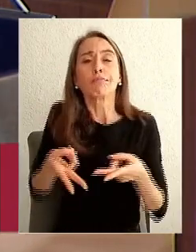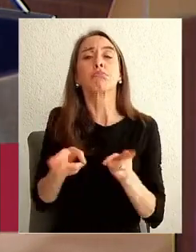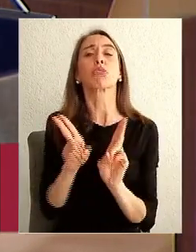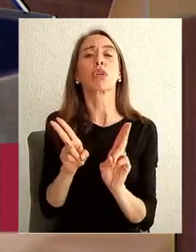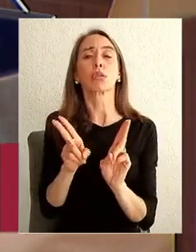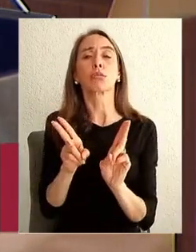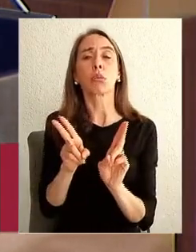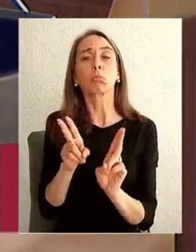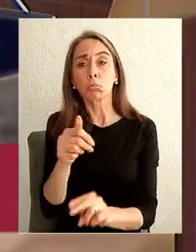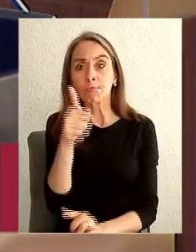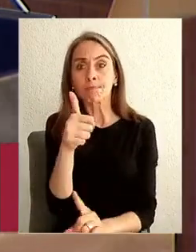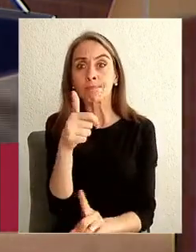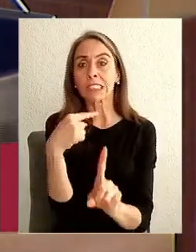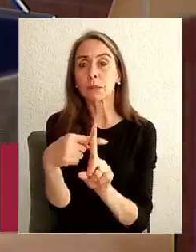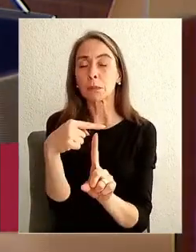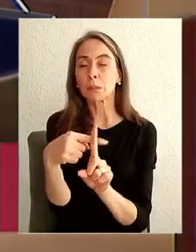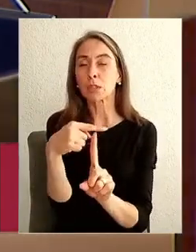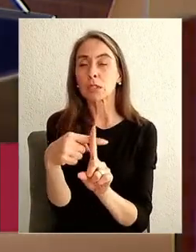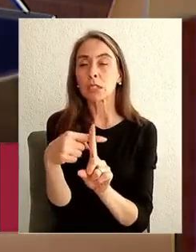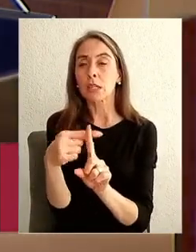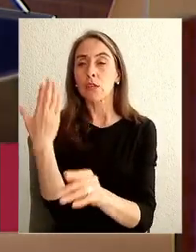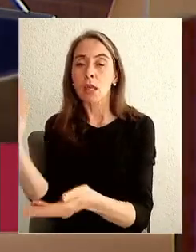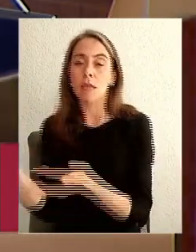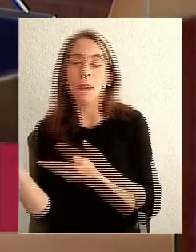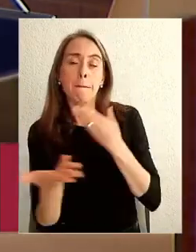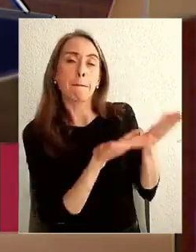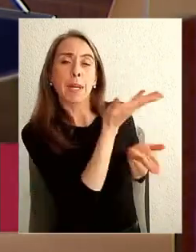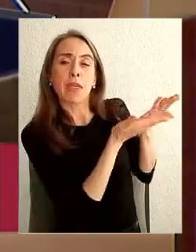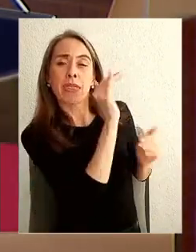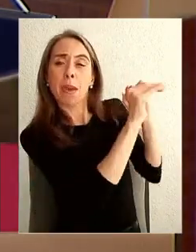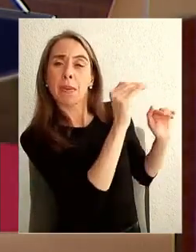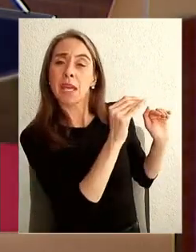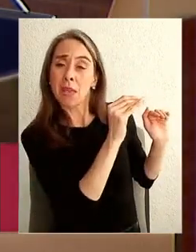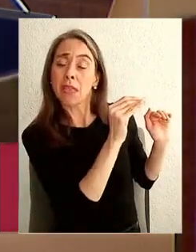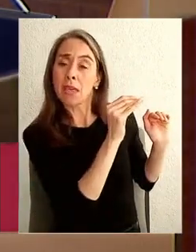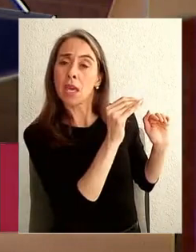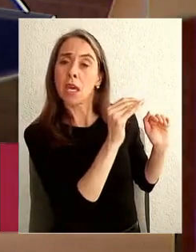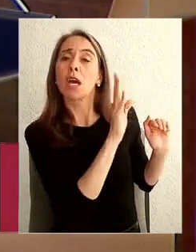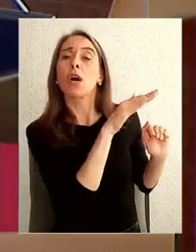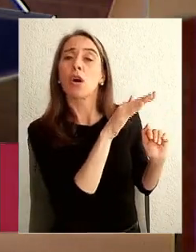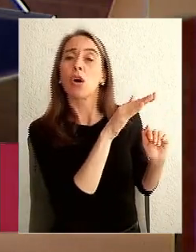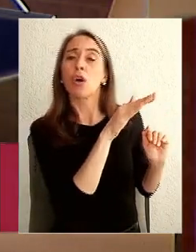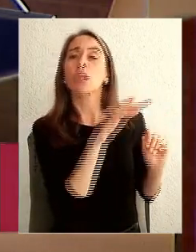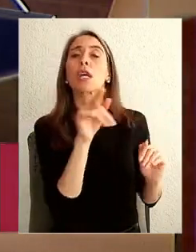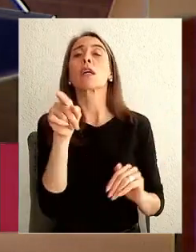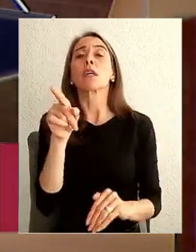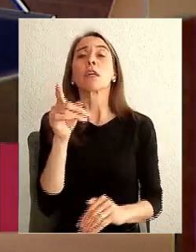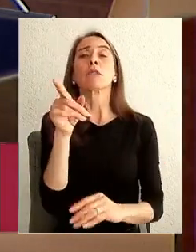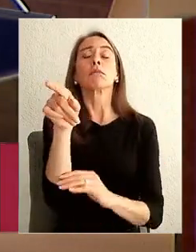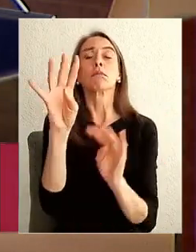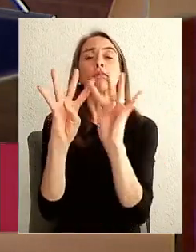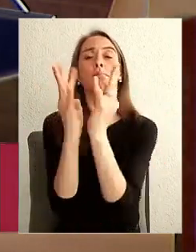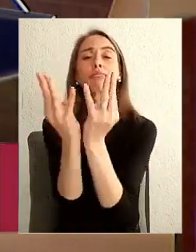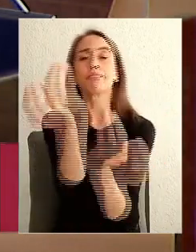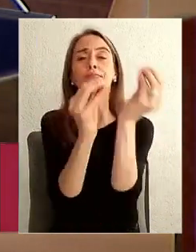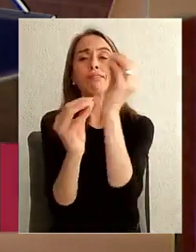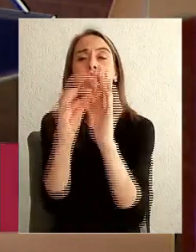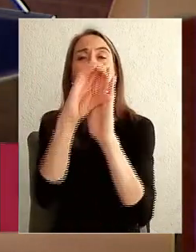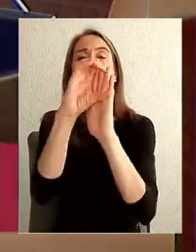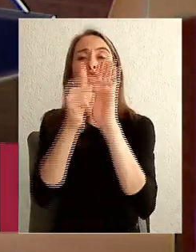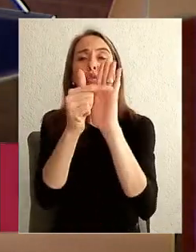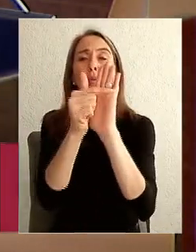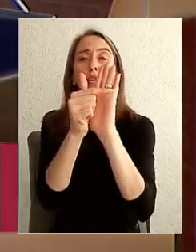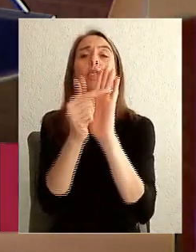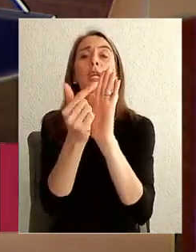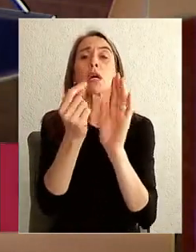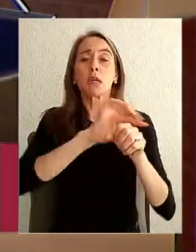positivamente demandas necesarias para el buen funcionamiento de la Convención Constitucional, cuestión que nos parece de la